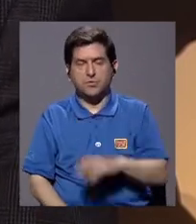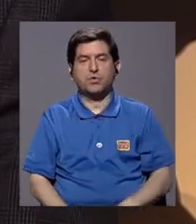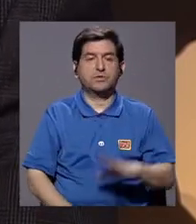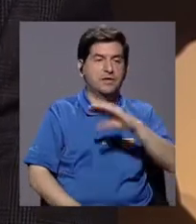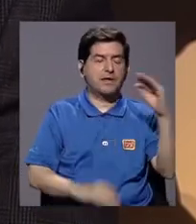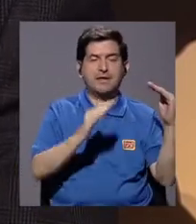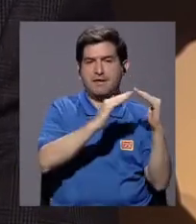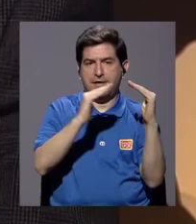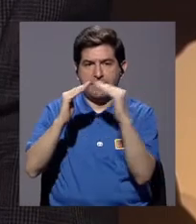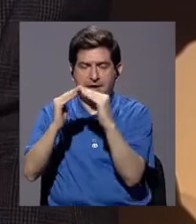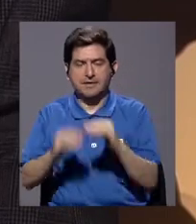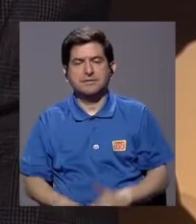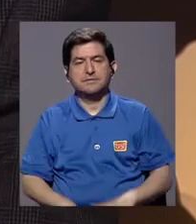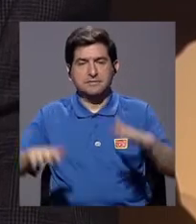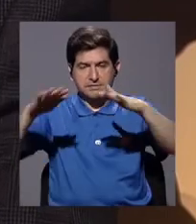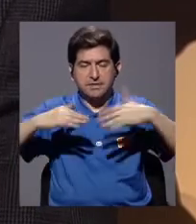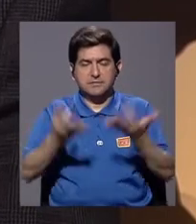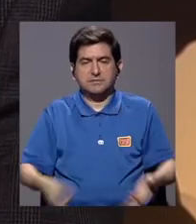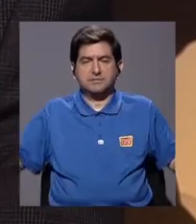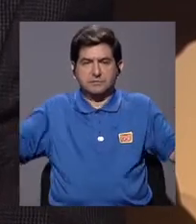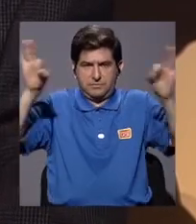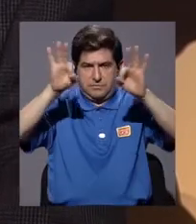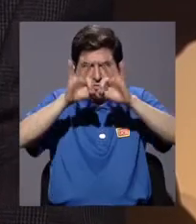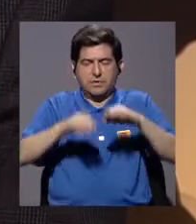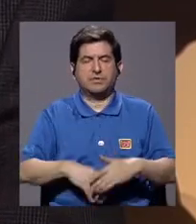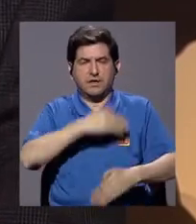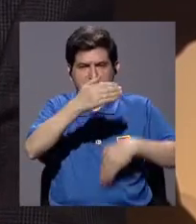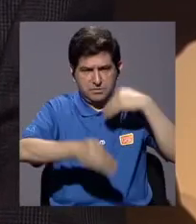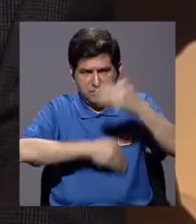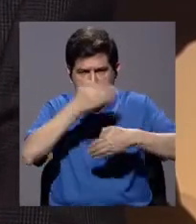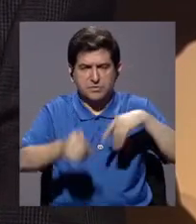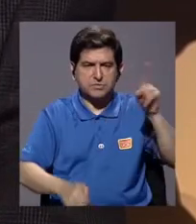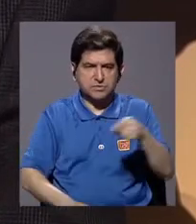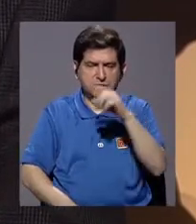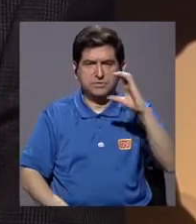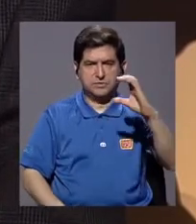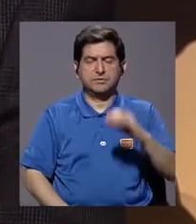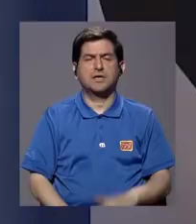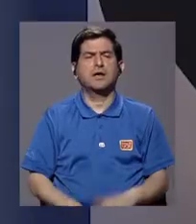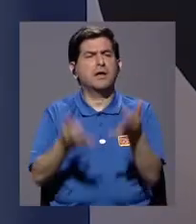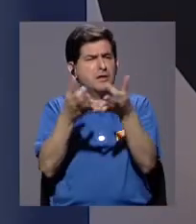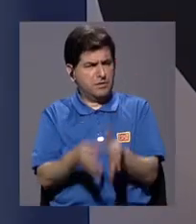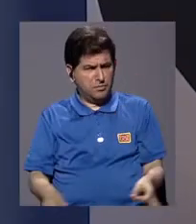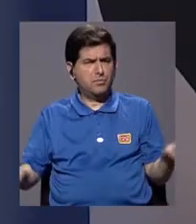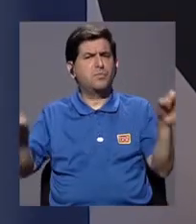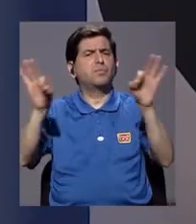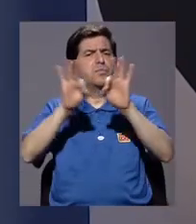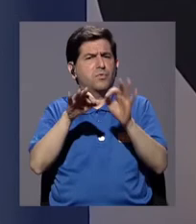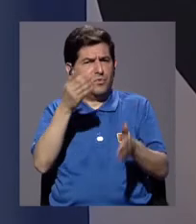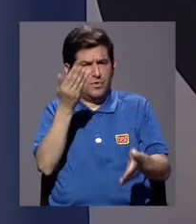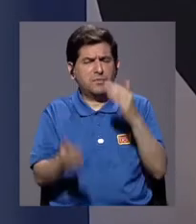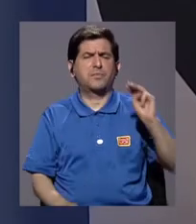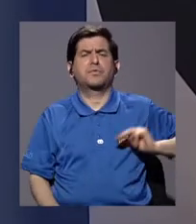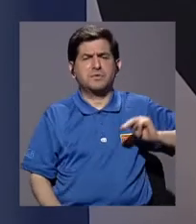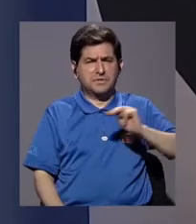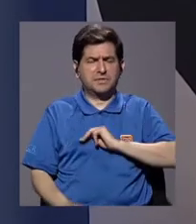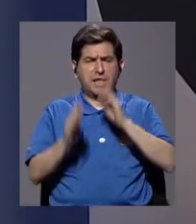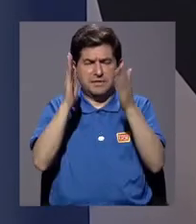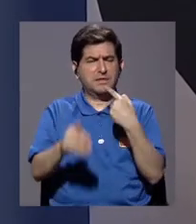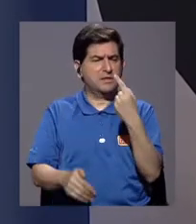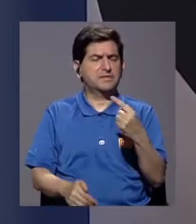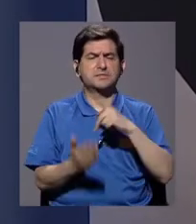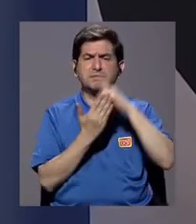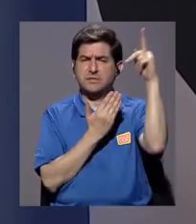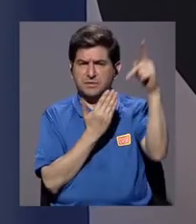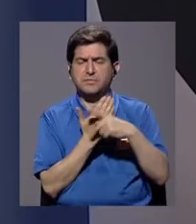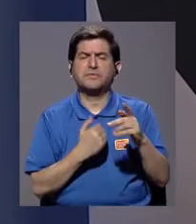sector residencial son un campo importante para ese proceso de descarbonización. Y tal vez algo importante que también inclusive el ministro planteaba acá